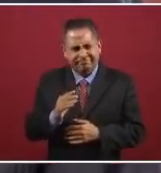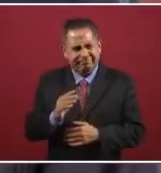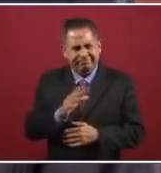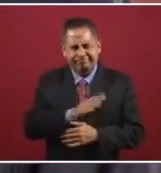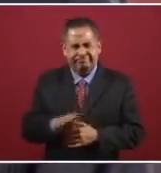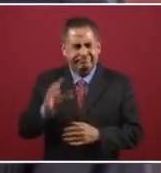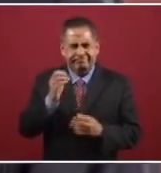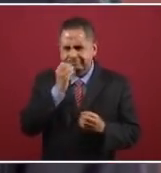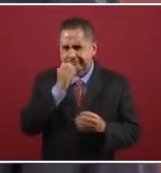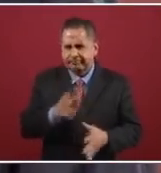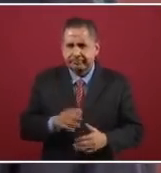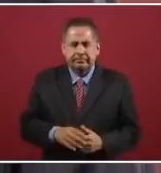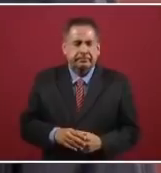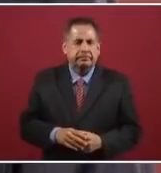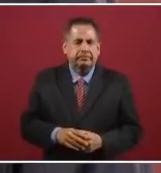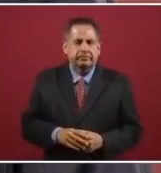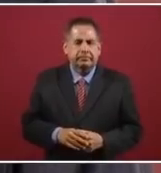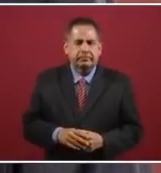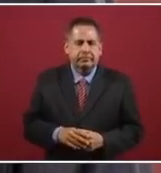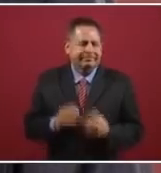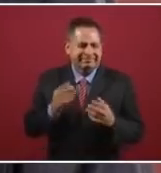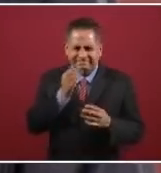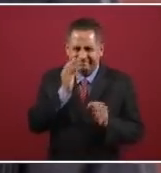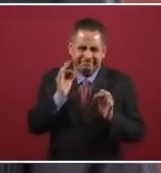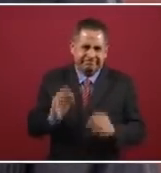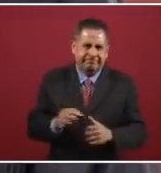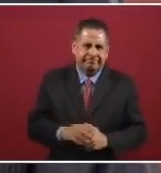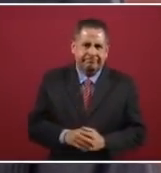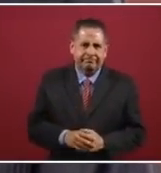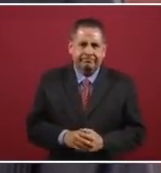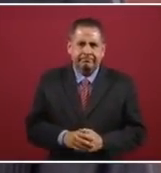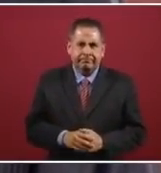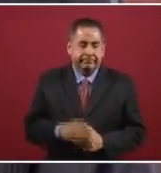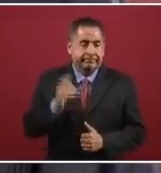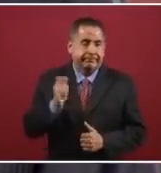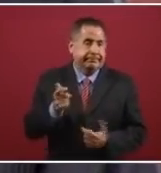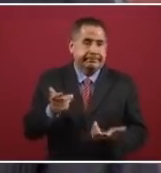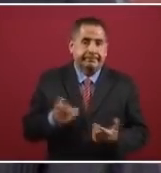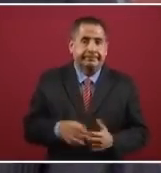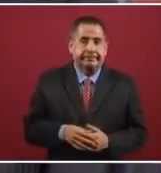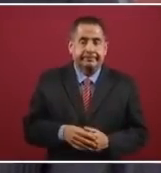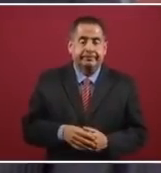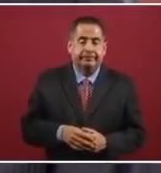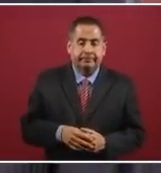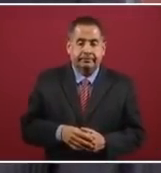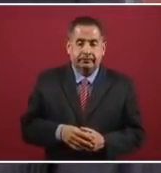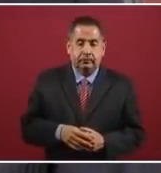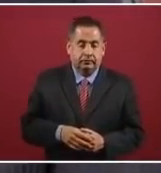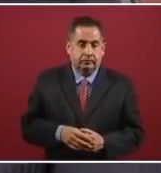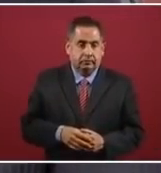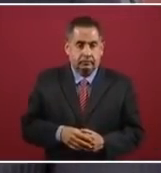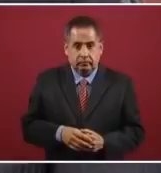magistral. O sea, es ahí sí